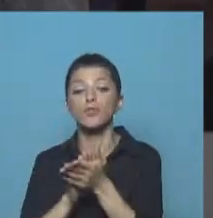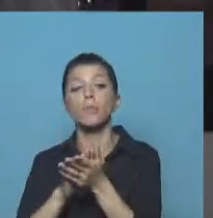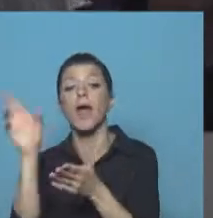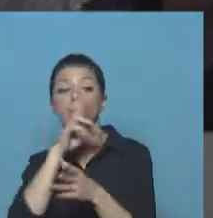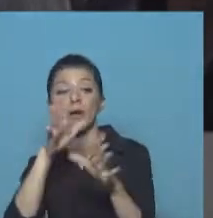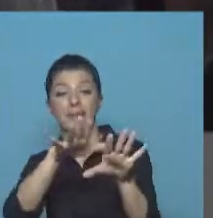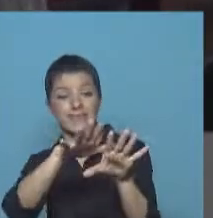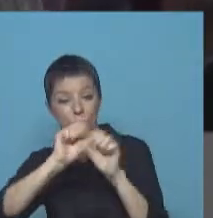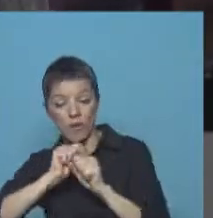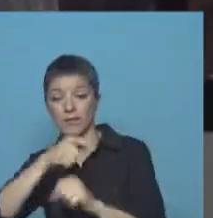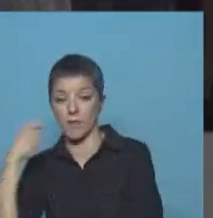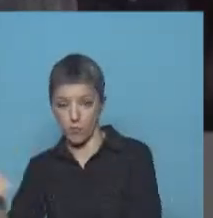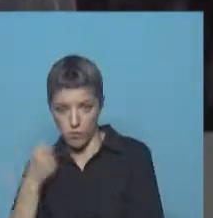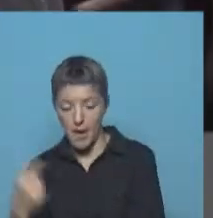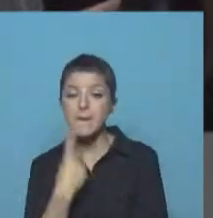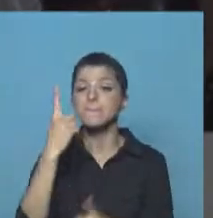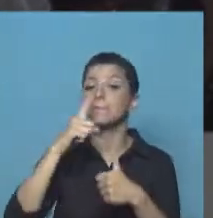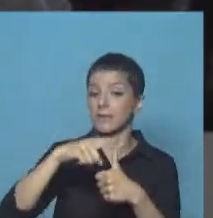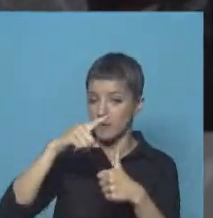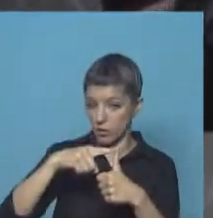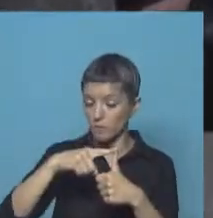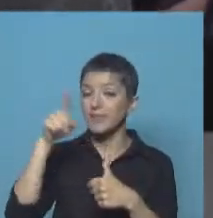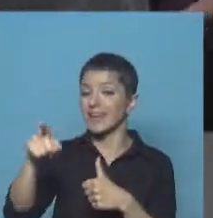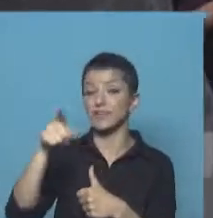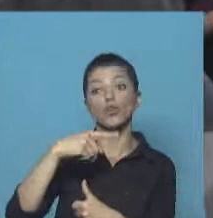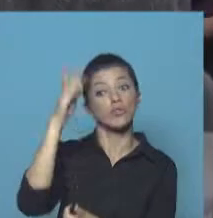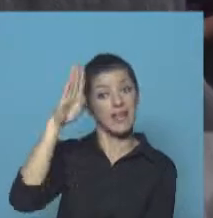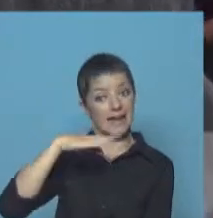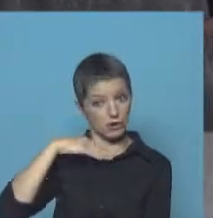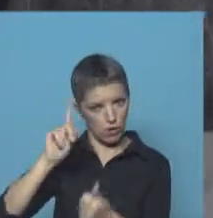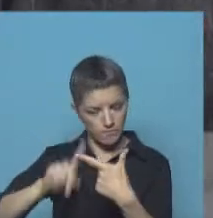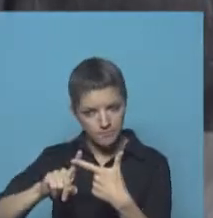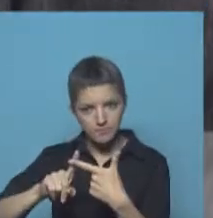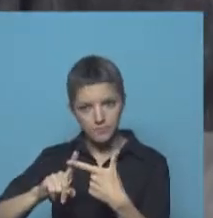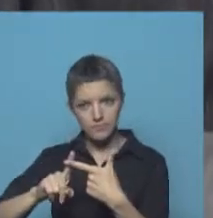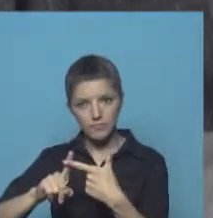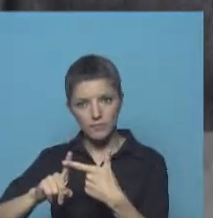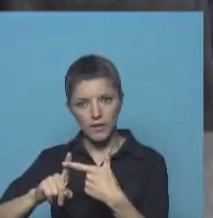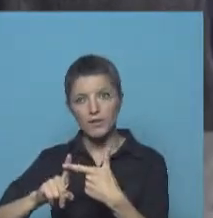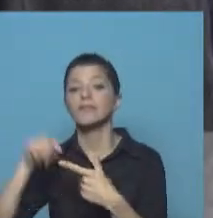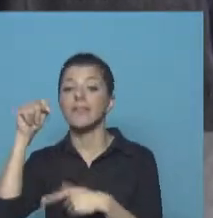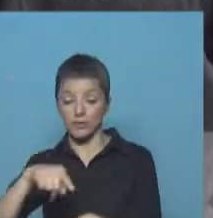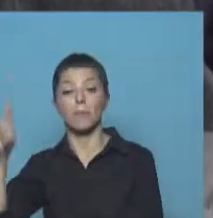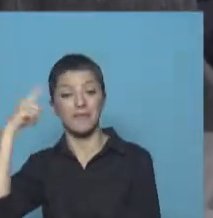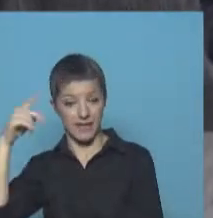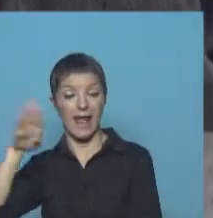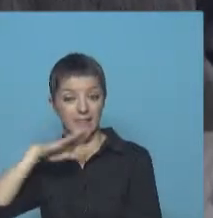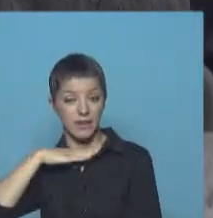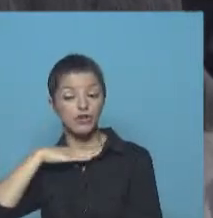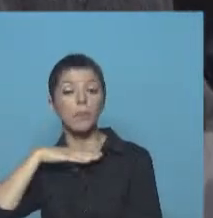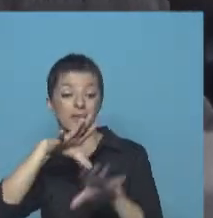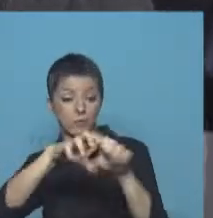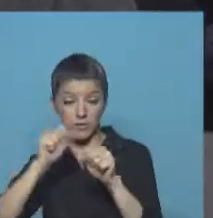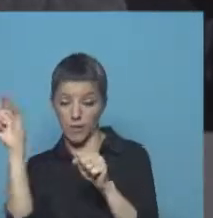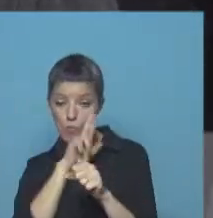e incluso primero la imprescriptibilidad de este delito la carátula ción de las causas en el marco del delito de la trata el